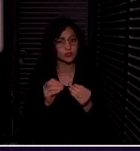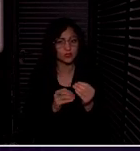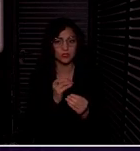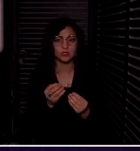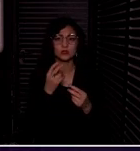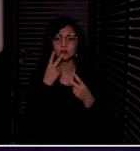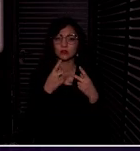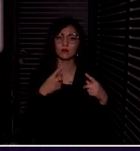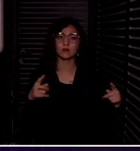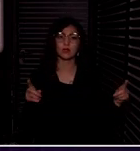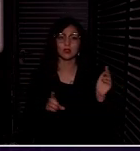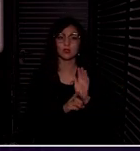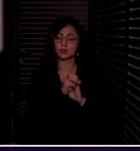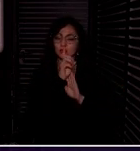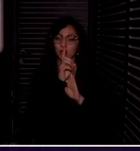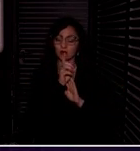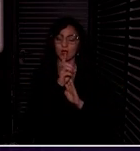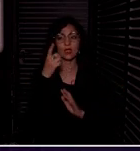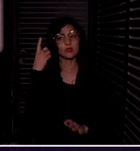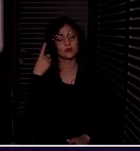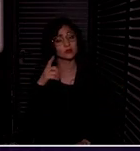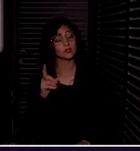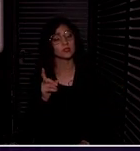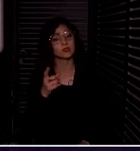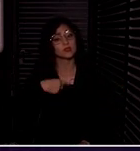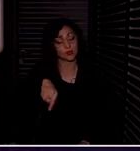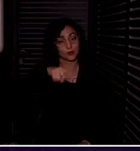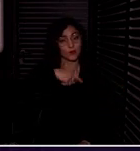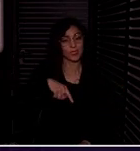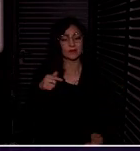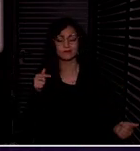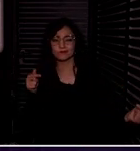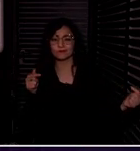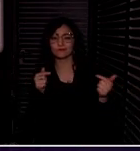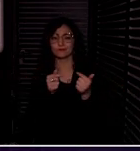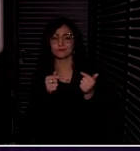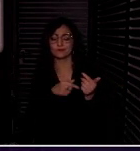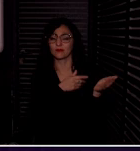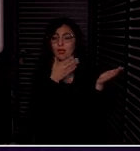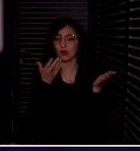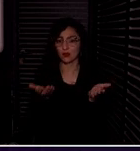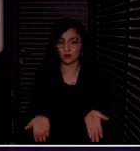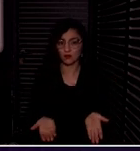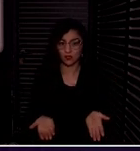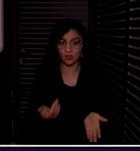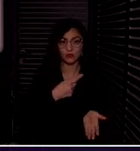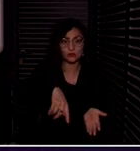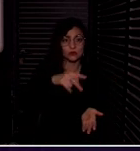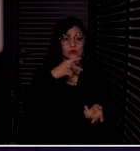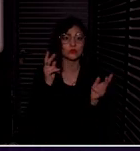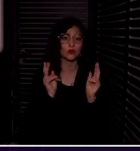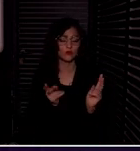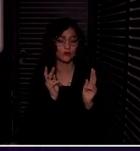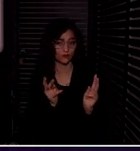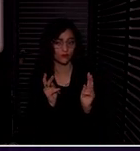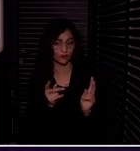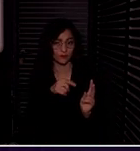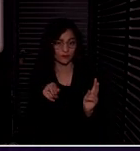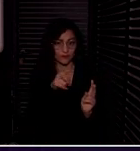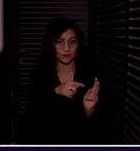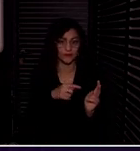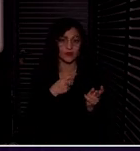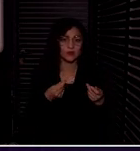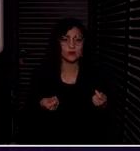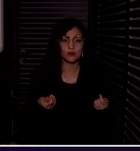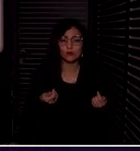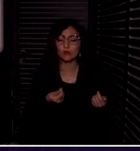venido desarrollando, y sin embargo tenemos la contradicción con que en la fase actual, que en la que estamos viviendo, la fase de